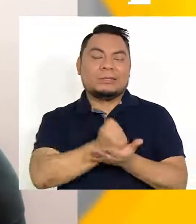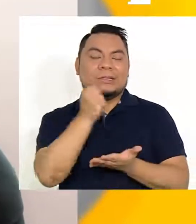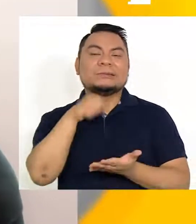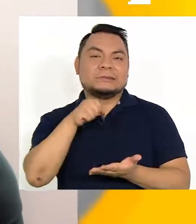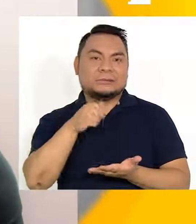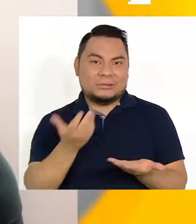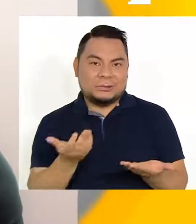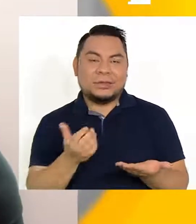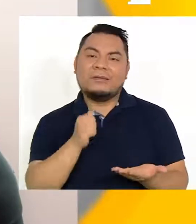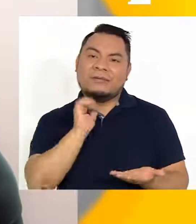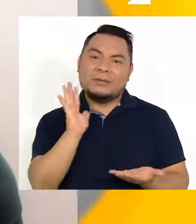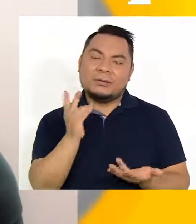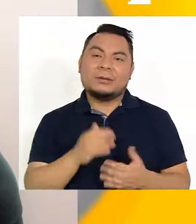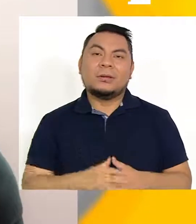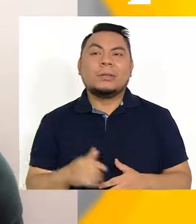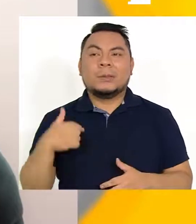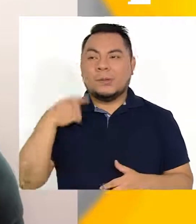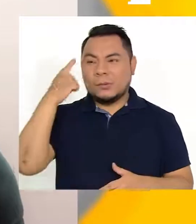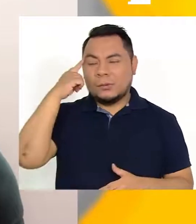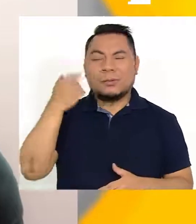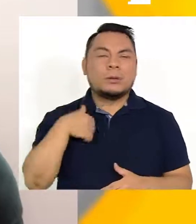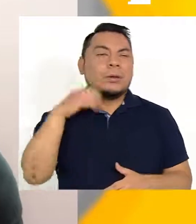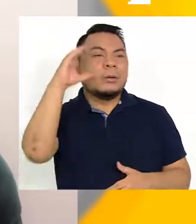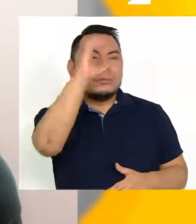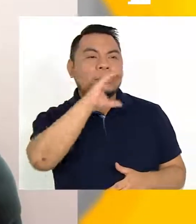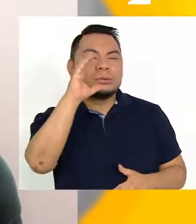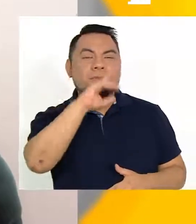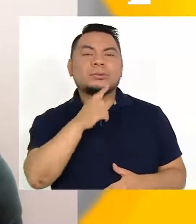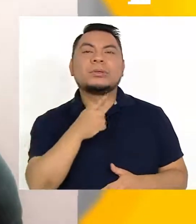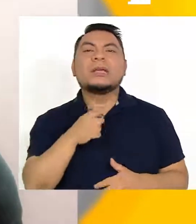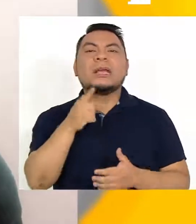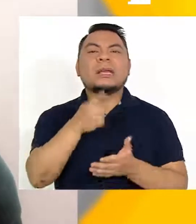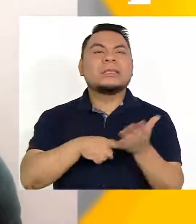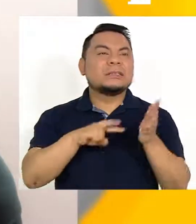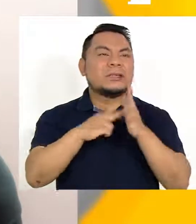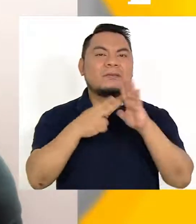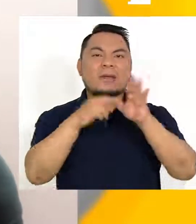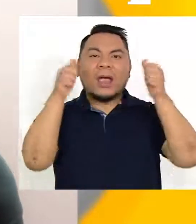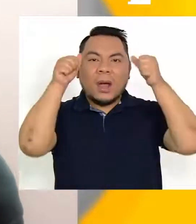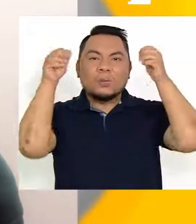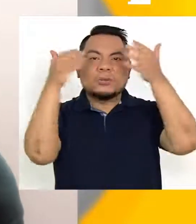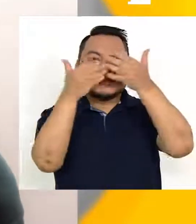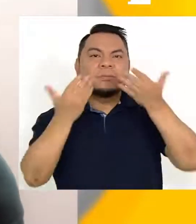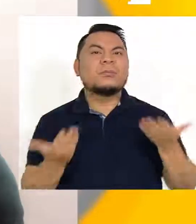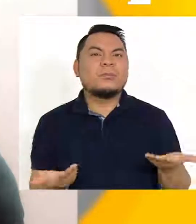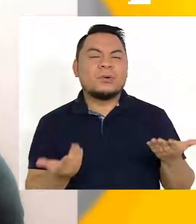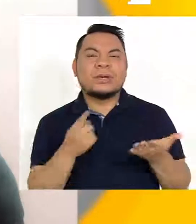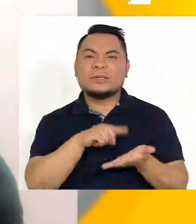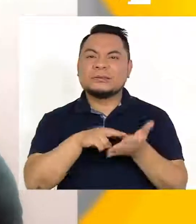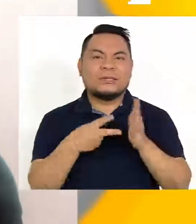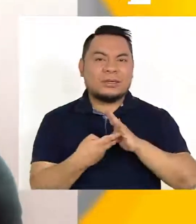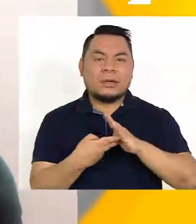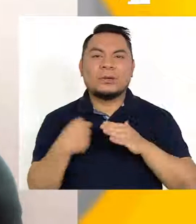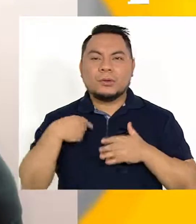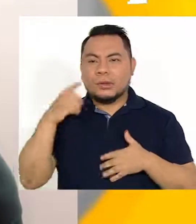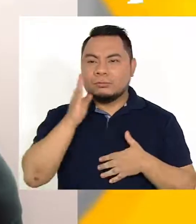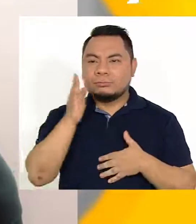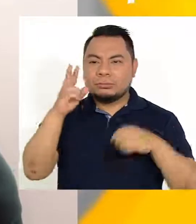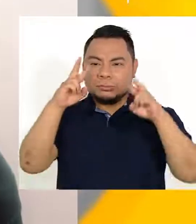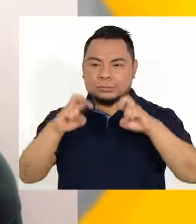Comencé a investigar qué era el autismo, a buscar información acerca de todo sobre el